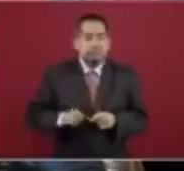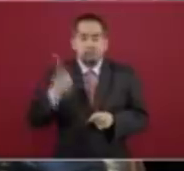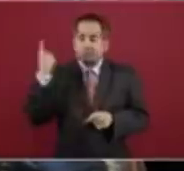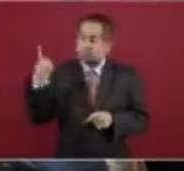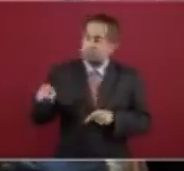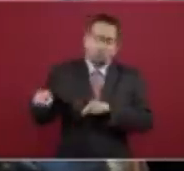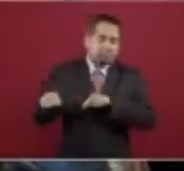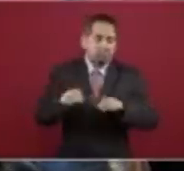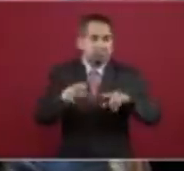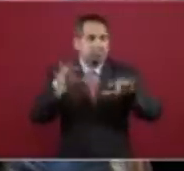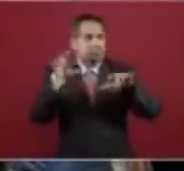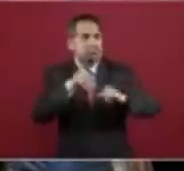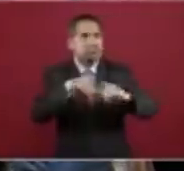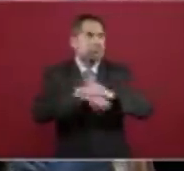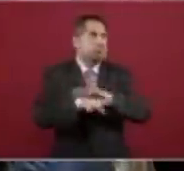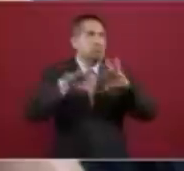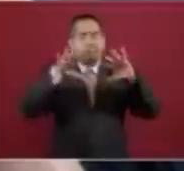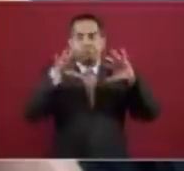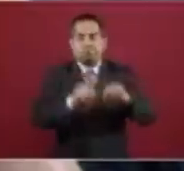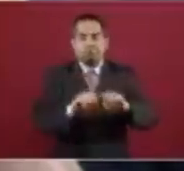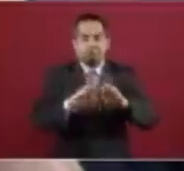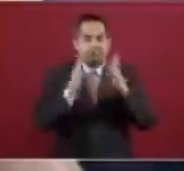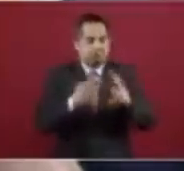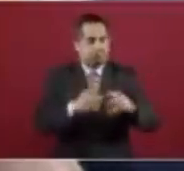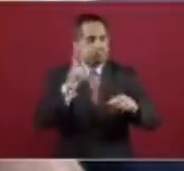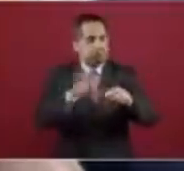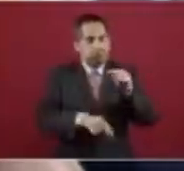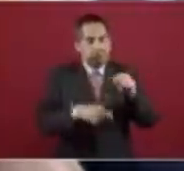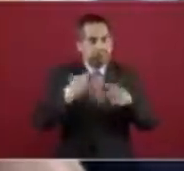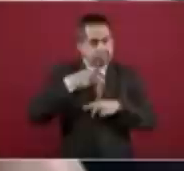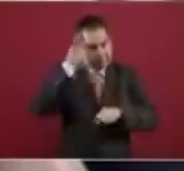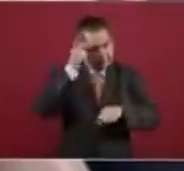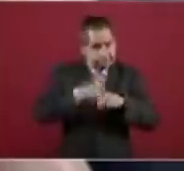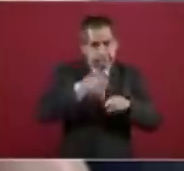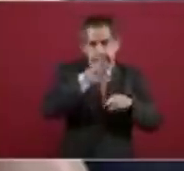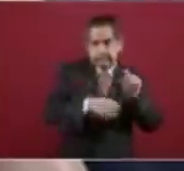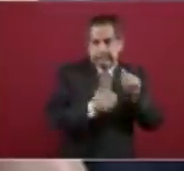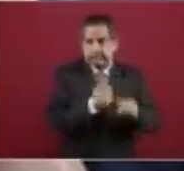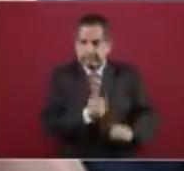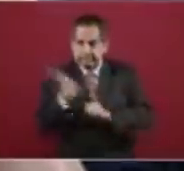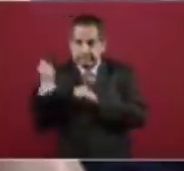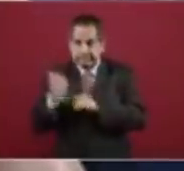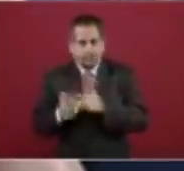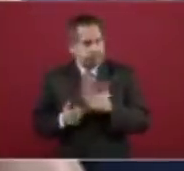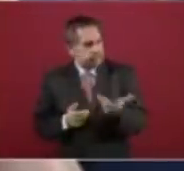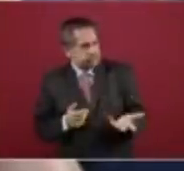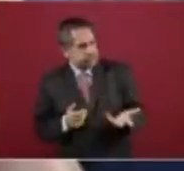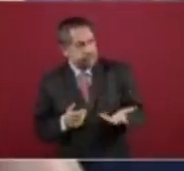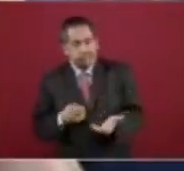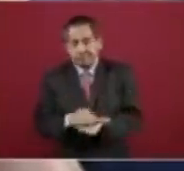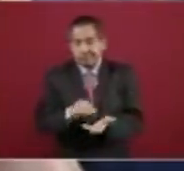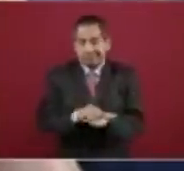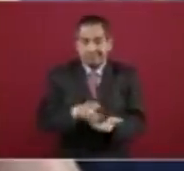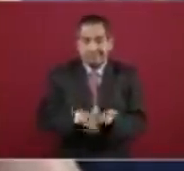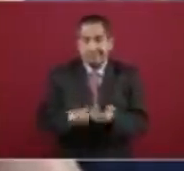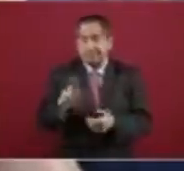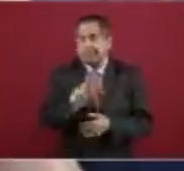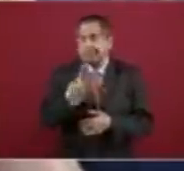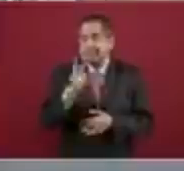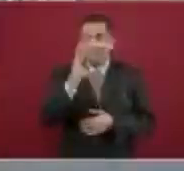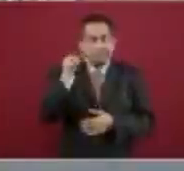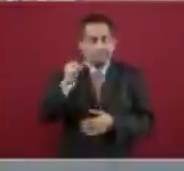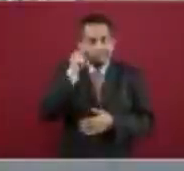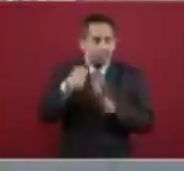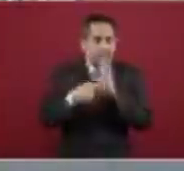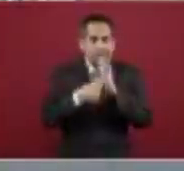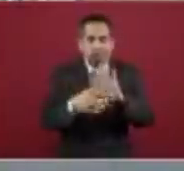pública tome la junta de agua para retirar al titular, situación que se mantiene el día de hoy, martes 2 de abril, y lo cual queda demostrado